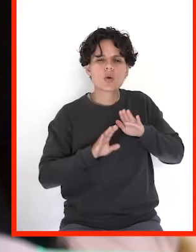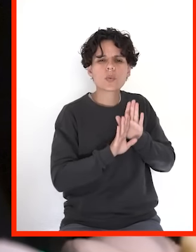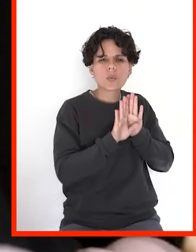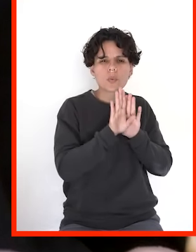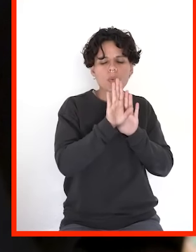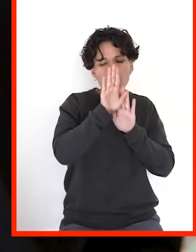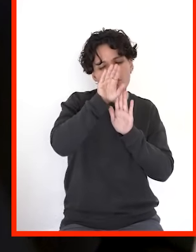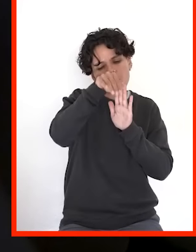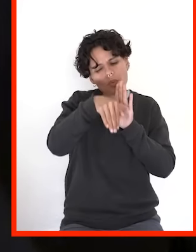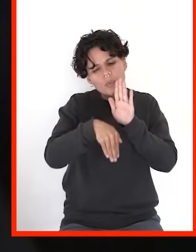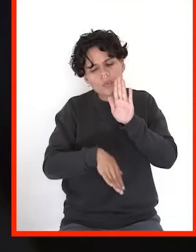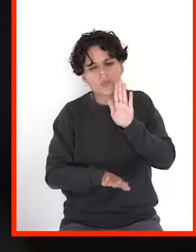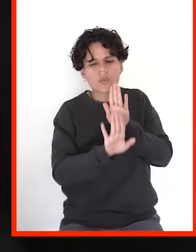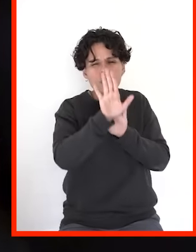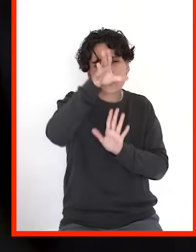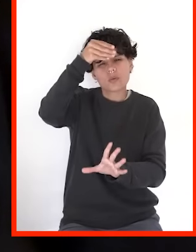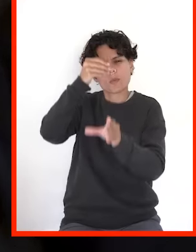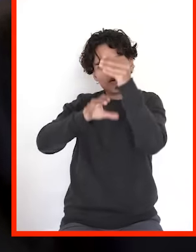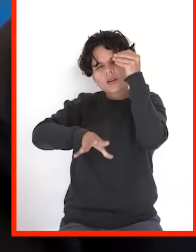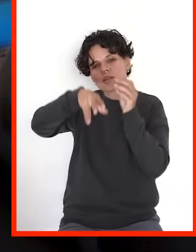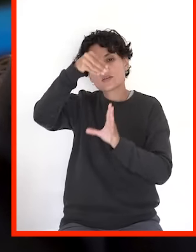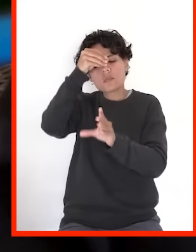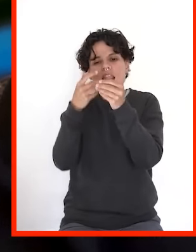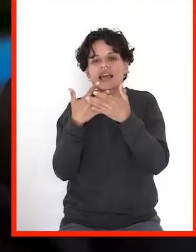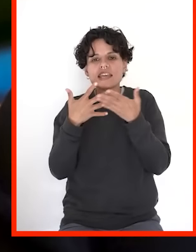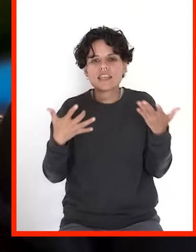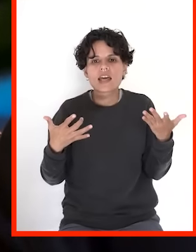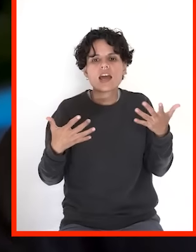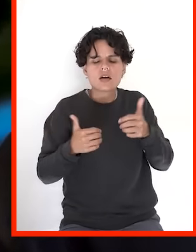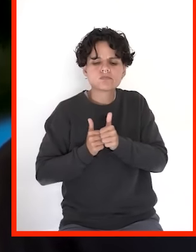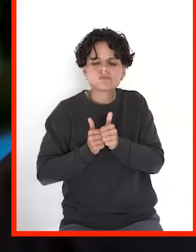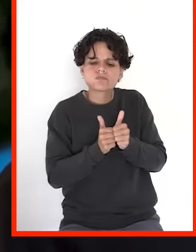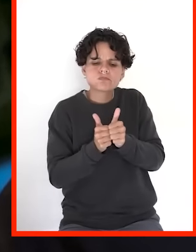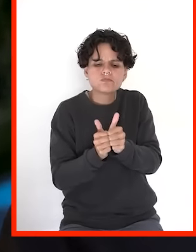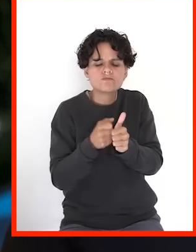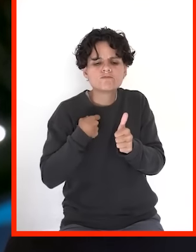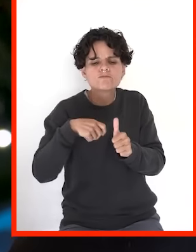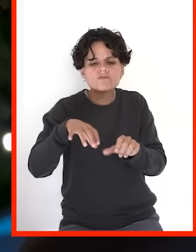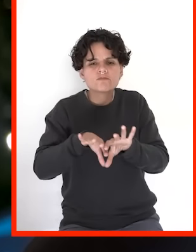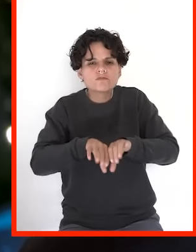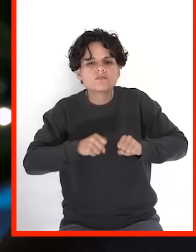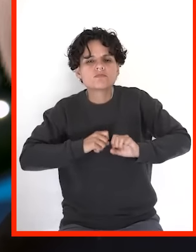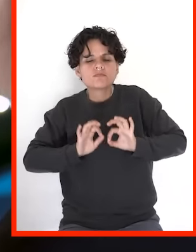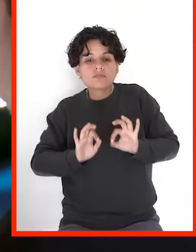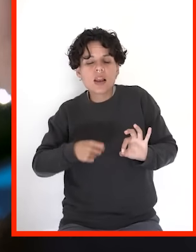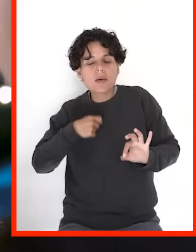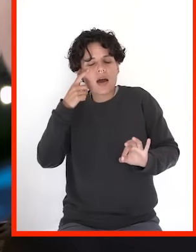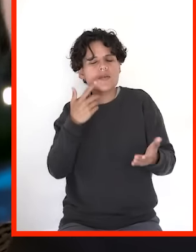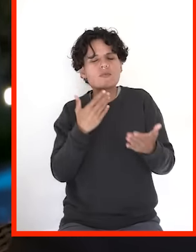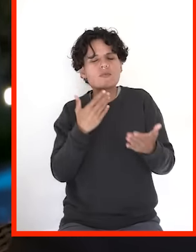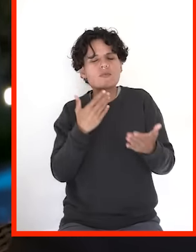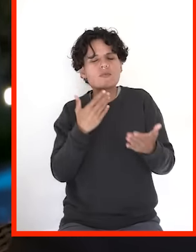han enseñado de que siempre debo andar preparado. El futuro no está comprado. Nadie